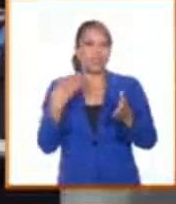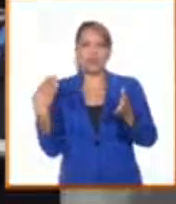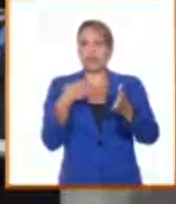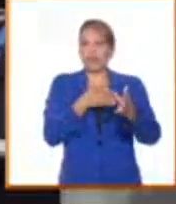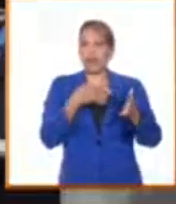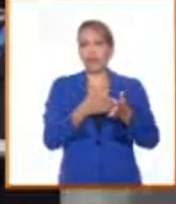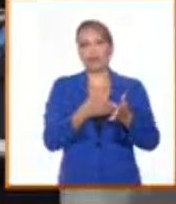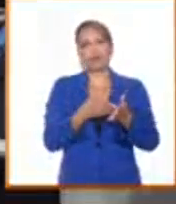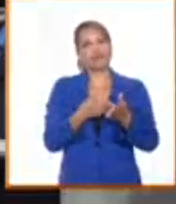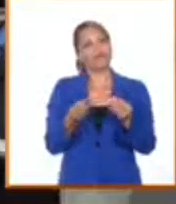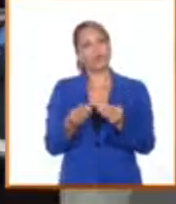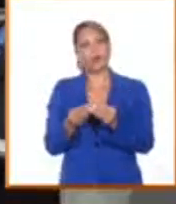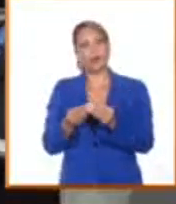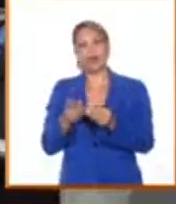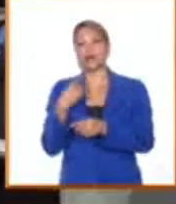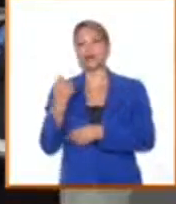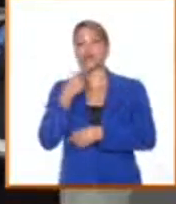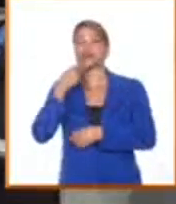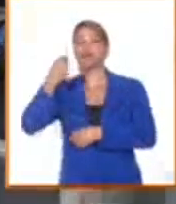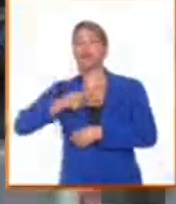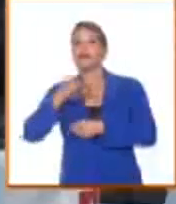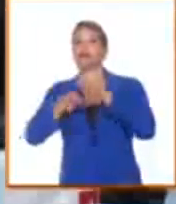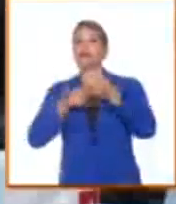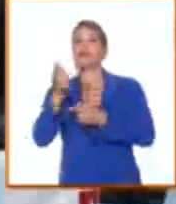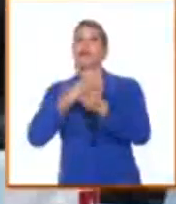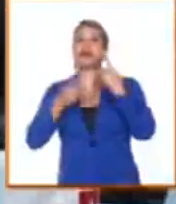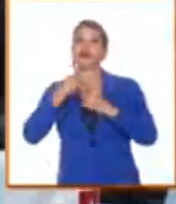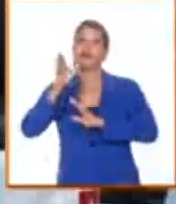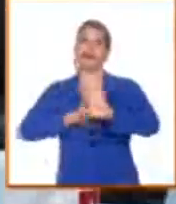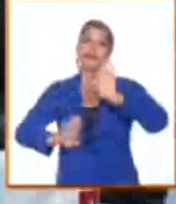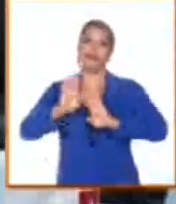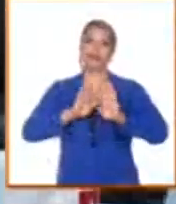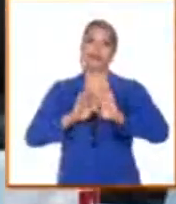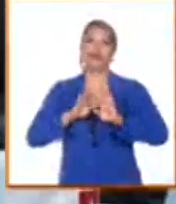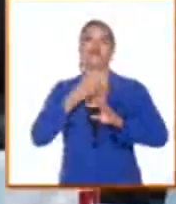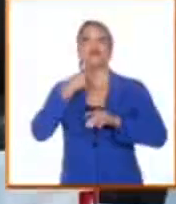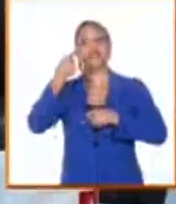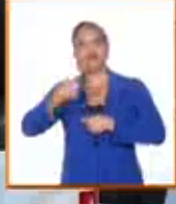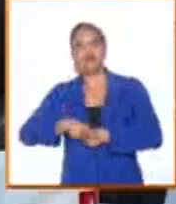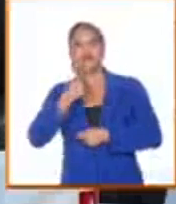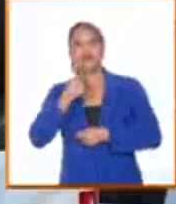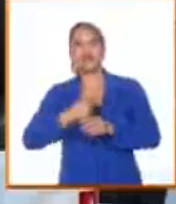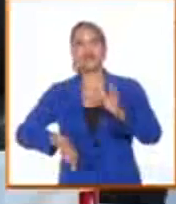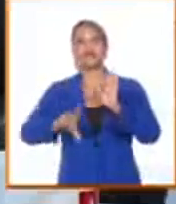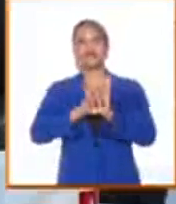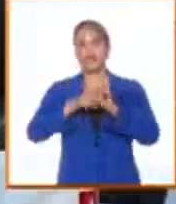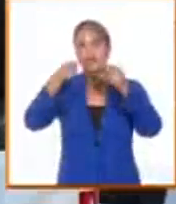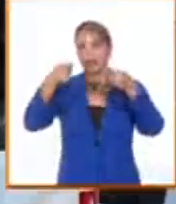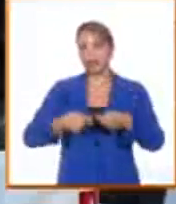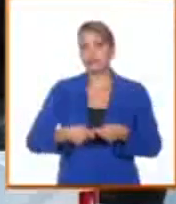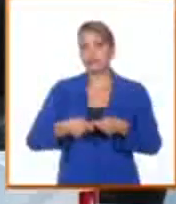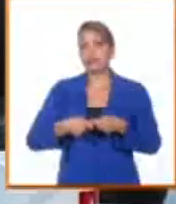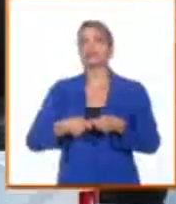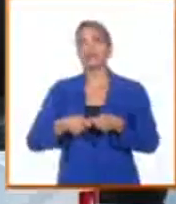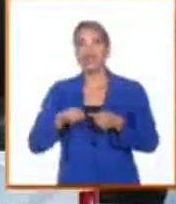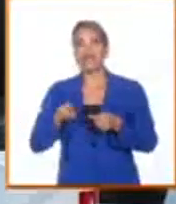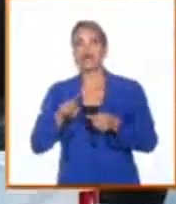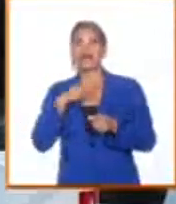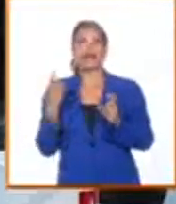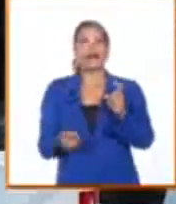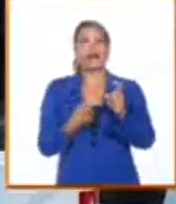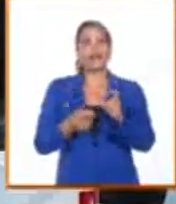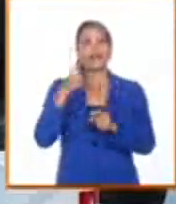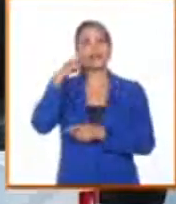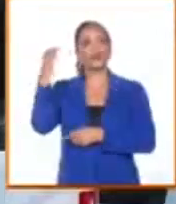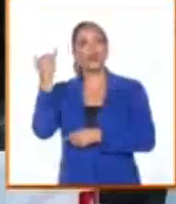rostro para nosotros es todavía más perverso, es todavía mucho más hostil, y ahí está la guerra ideológica, la guerra subversiva, la